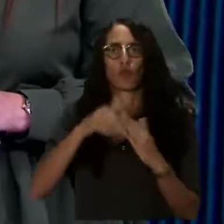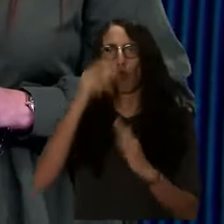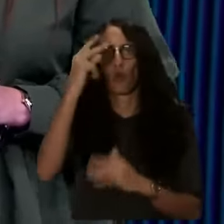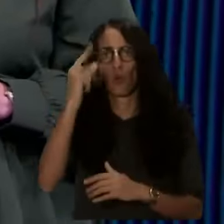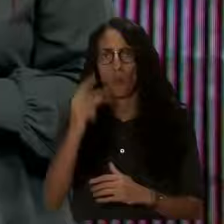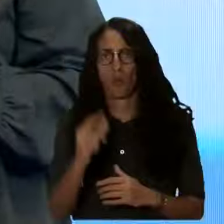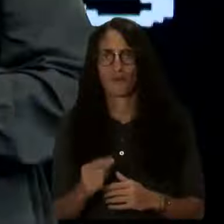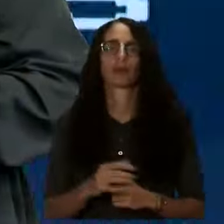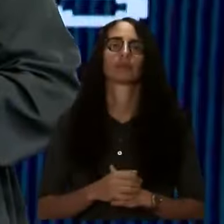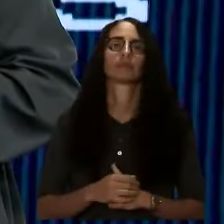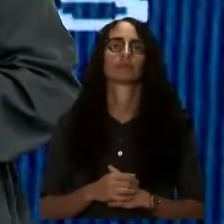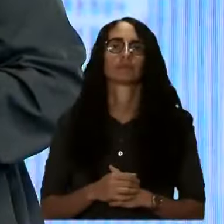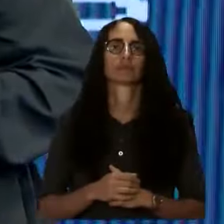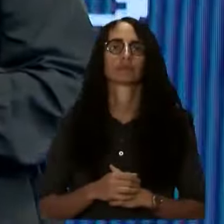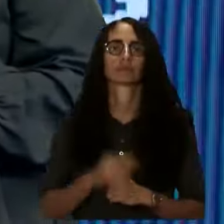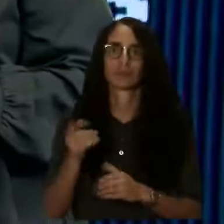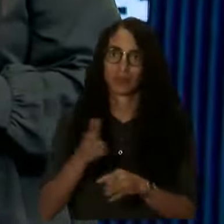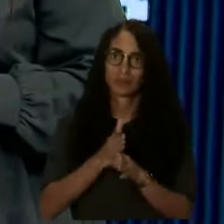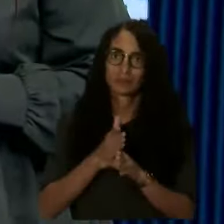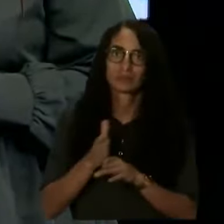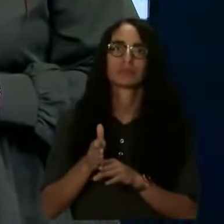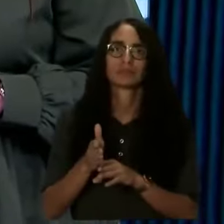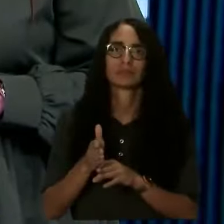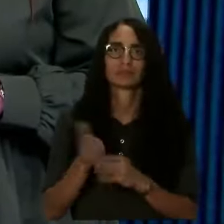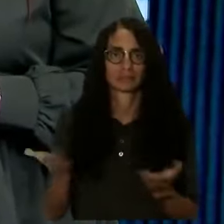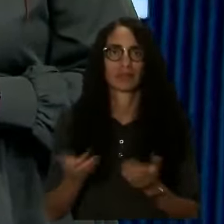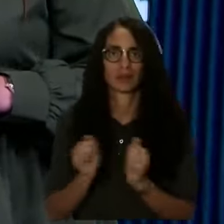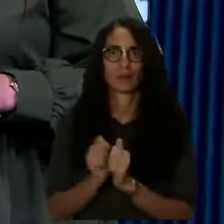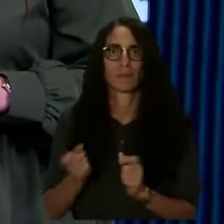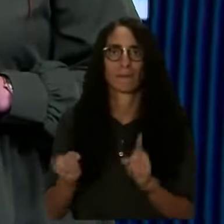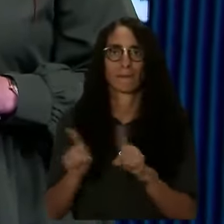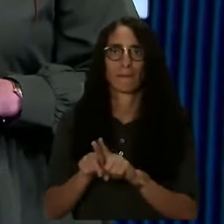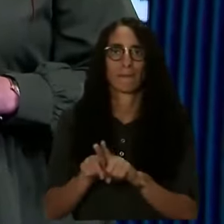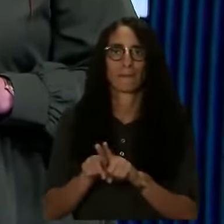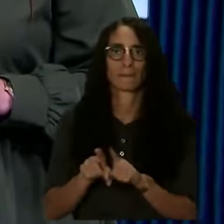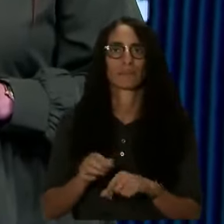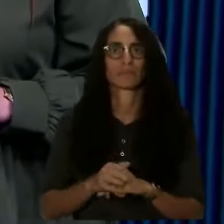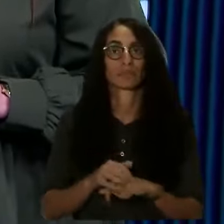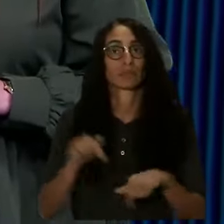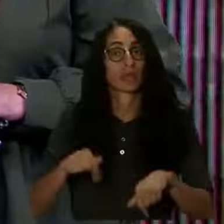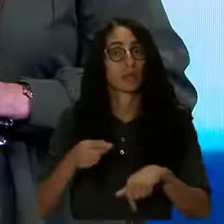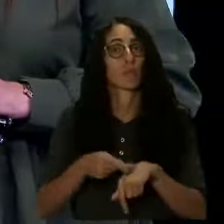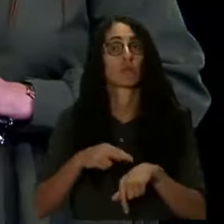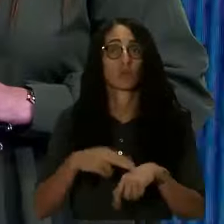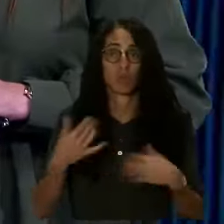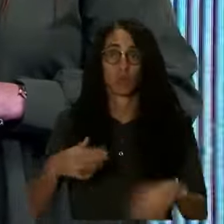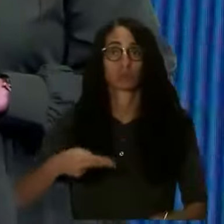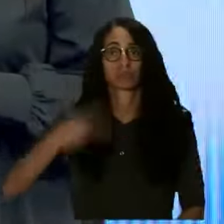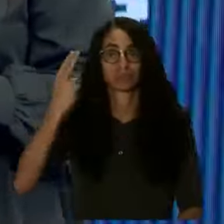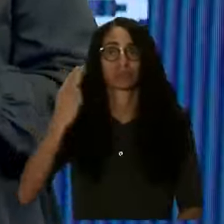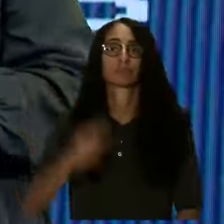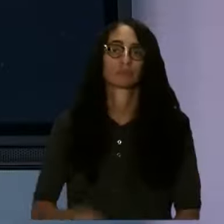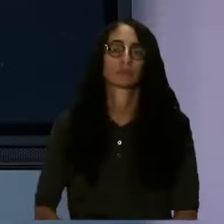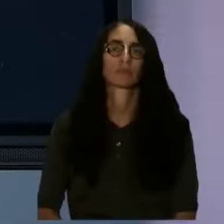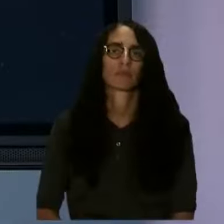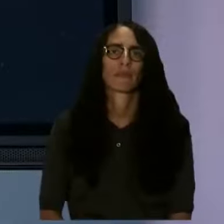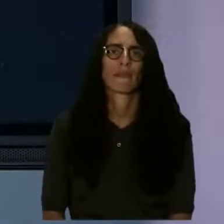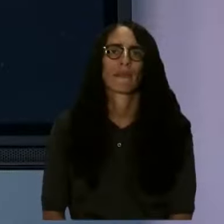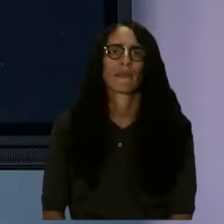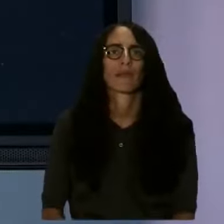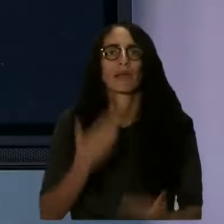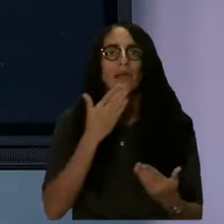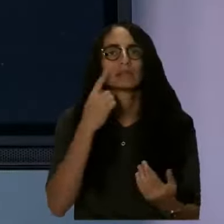la compañera que se ha especializado en esto con más razón va a estar aquí acompañándonos y créame que la incidencia en Puerto Rico es demasiado alta gracias por